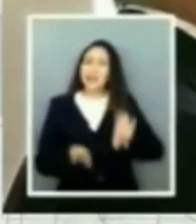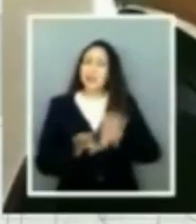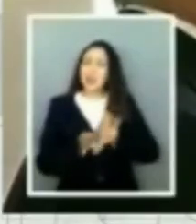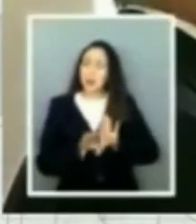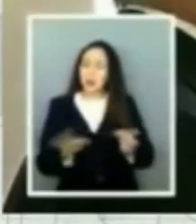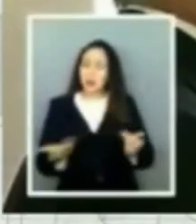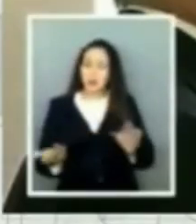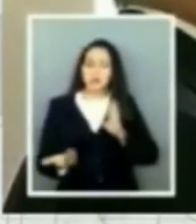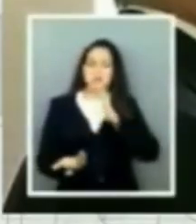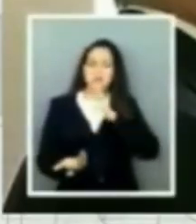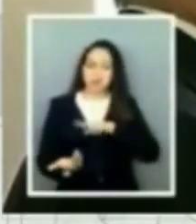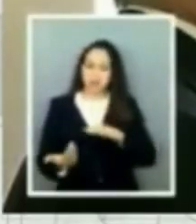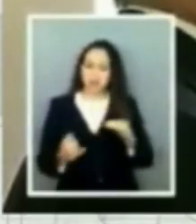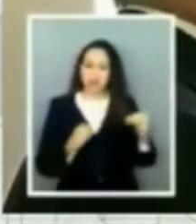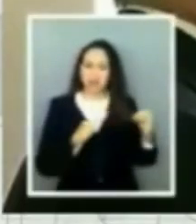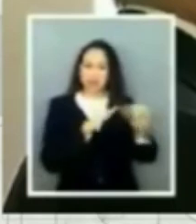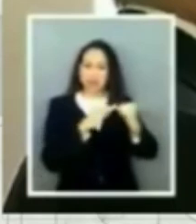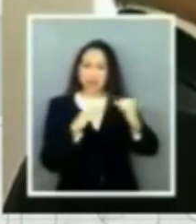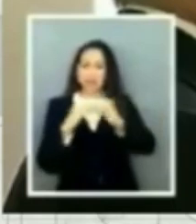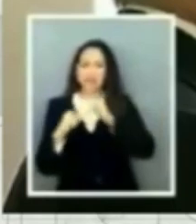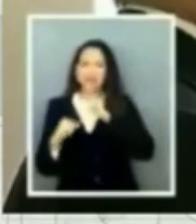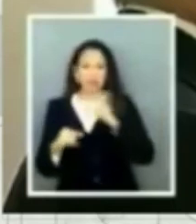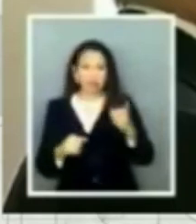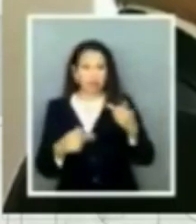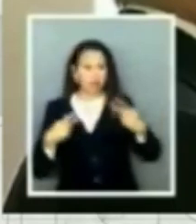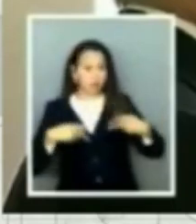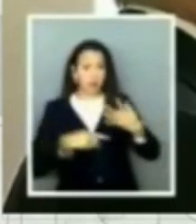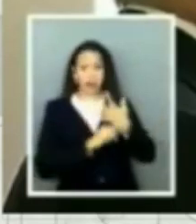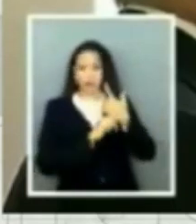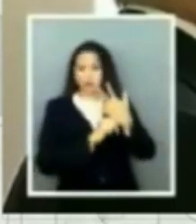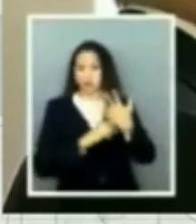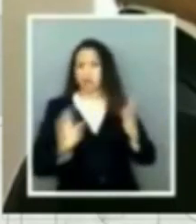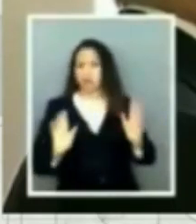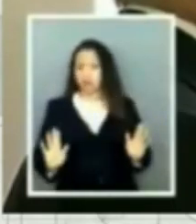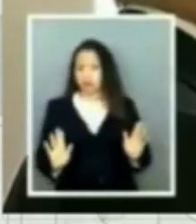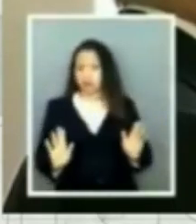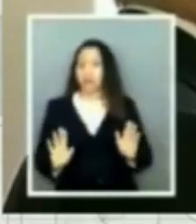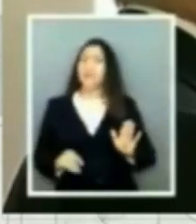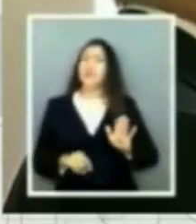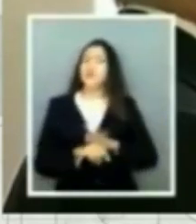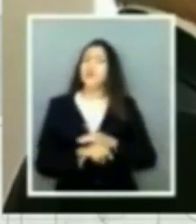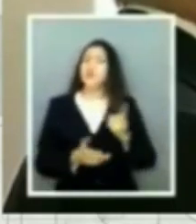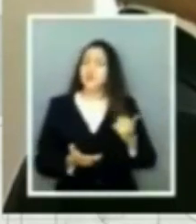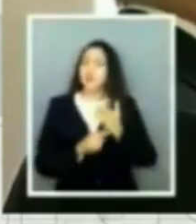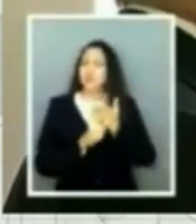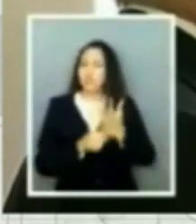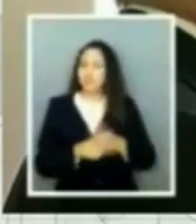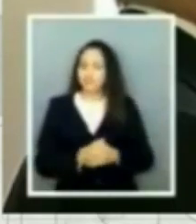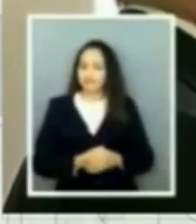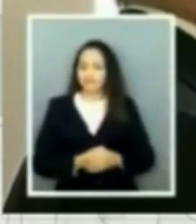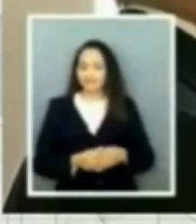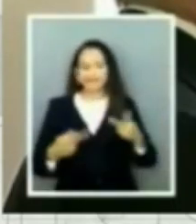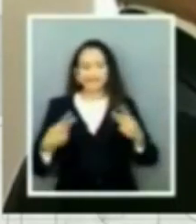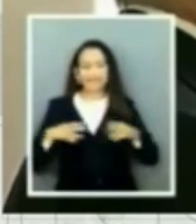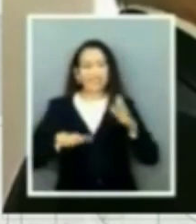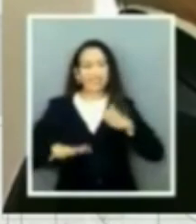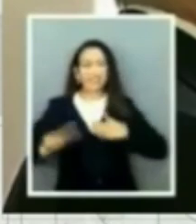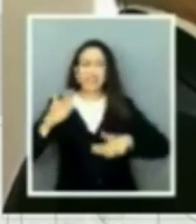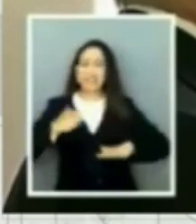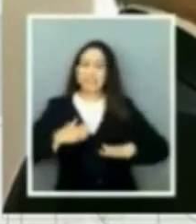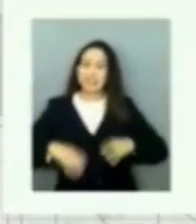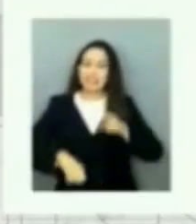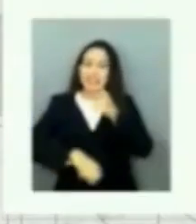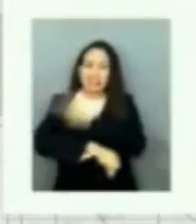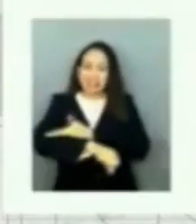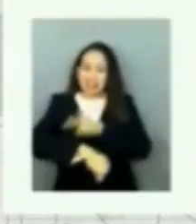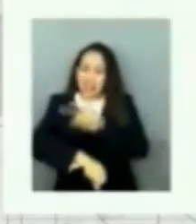Estos son testimonios de personas cansadas de sus problemas legales a los que no les ven